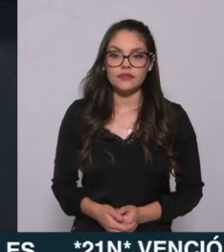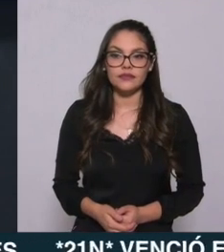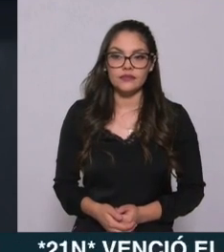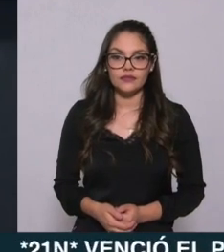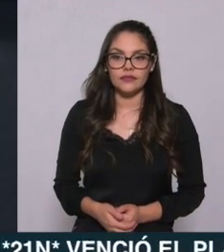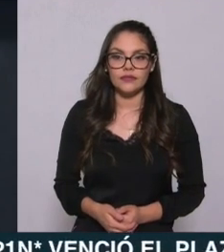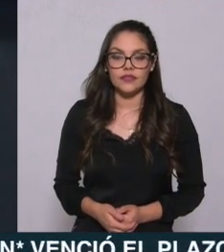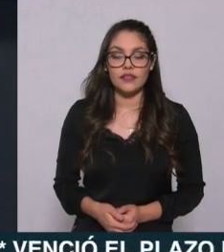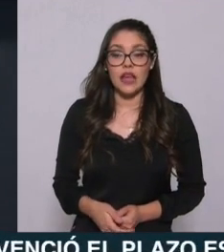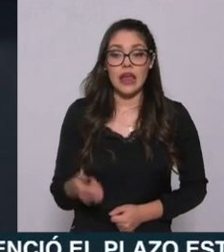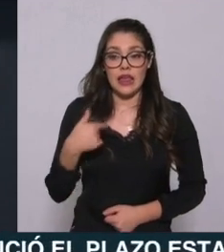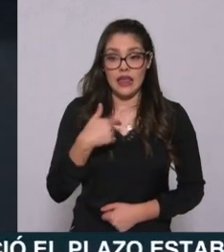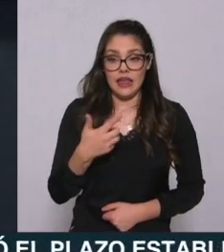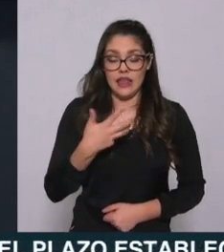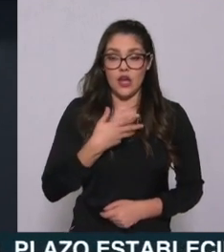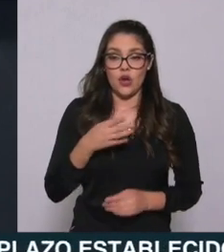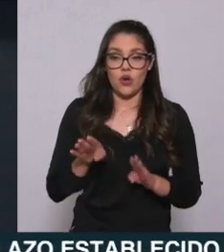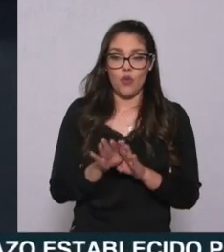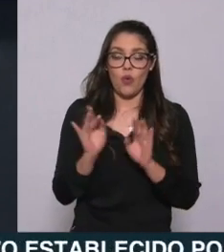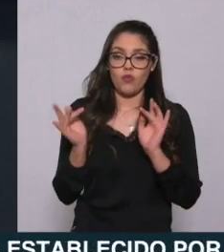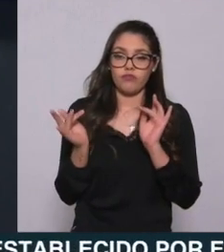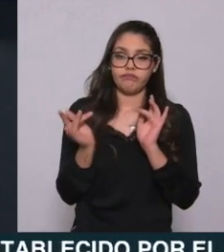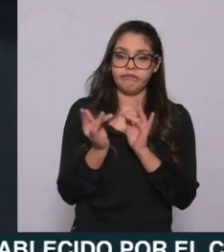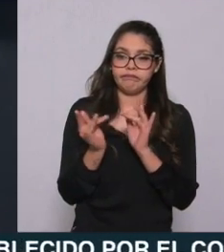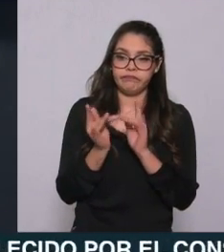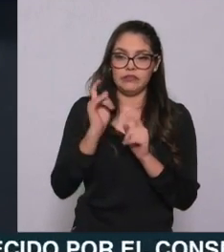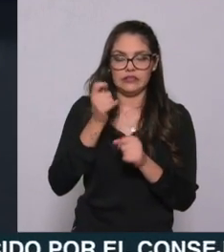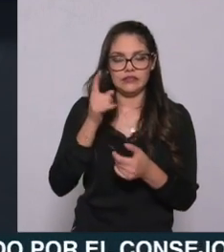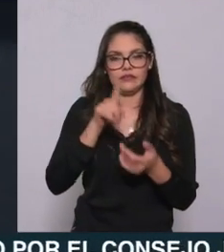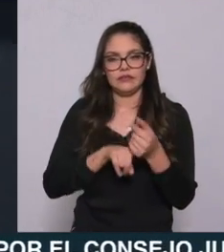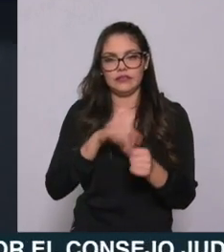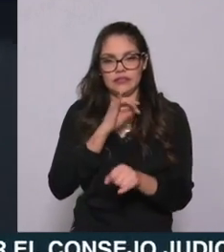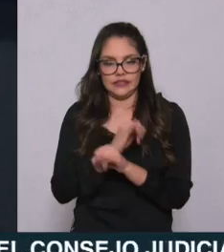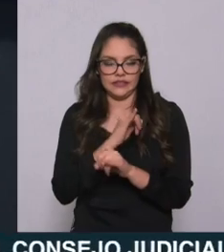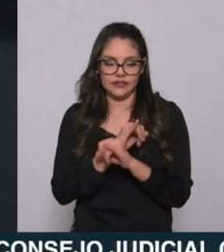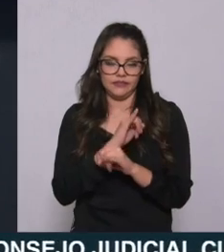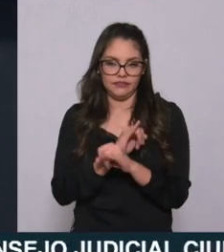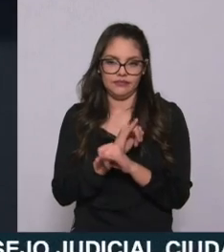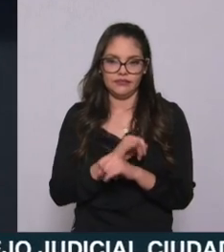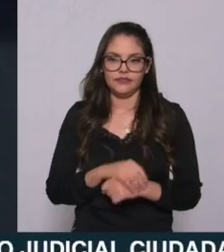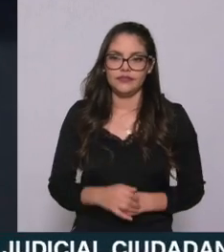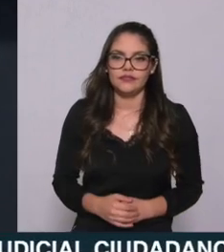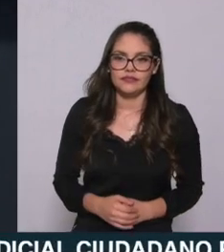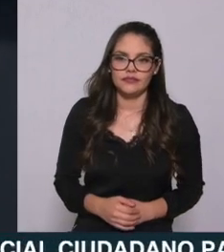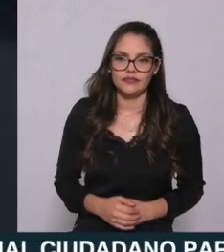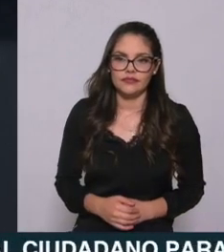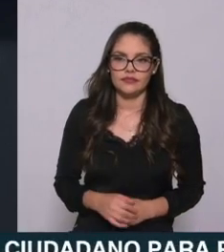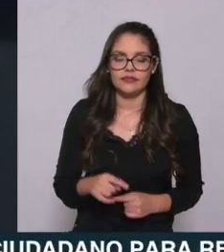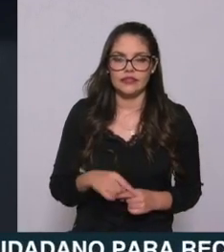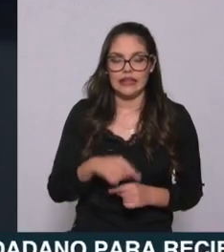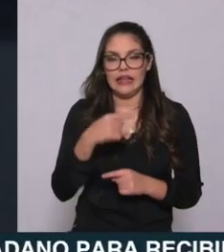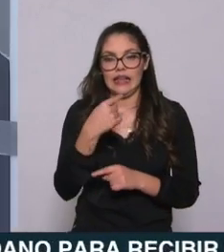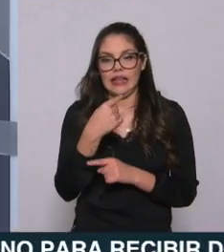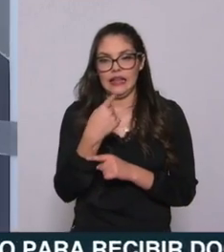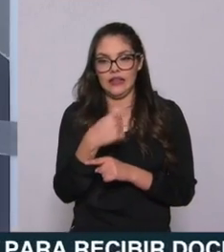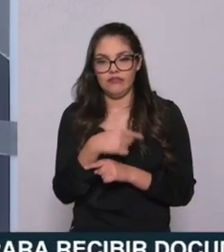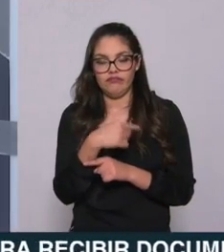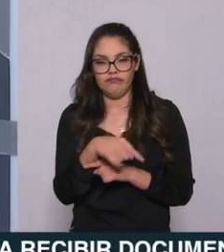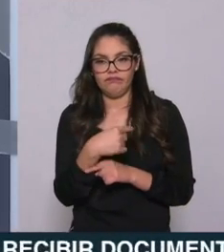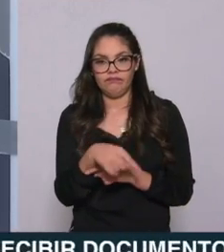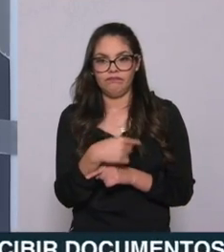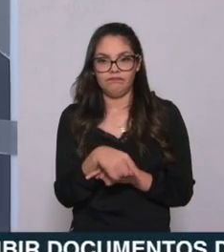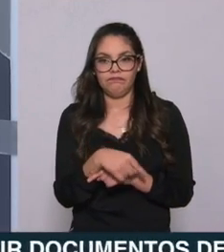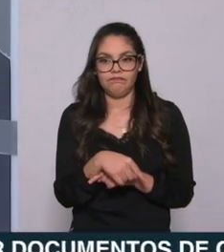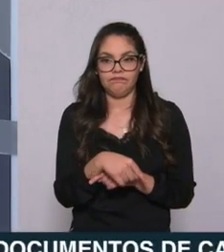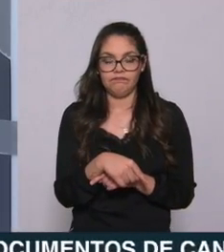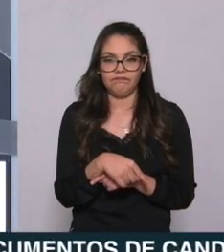tenemos nosotros el medio de contacto que son las redes sociales, nuestro correo electrónico, en donde vamos a estar recibiendo